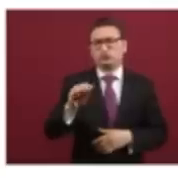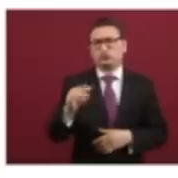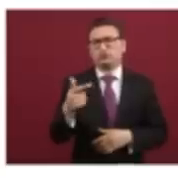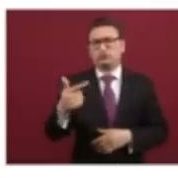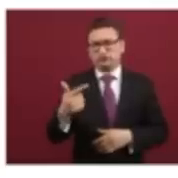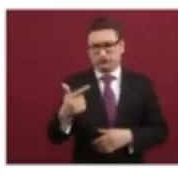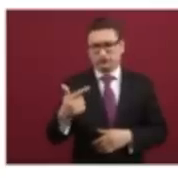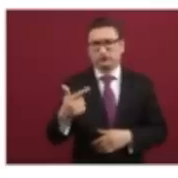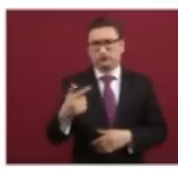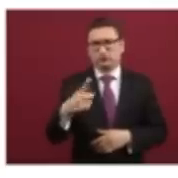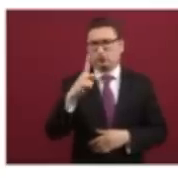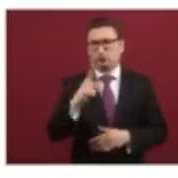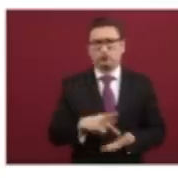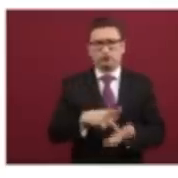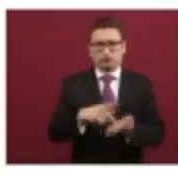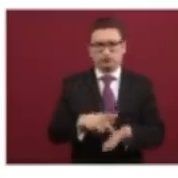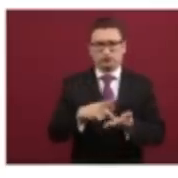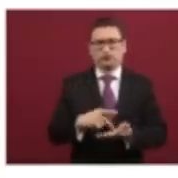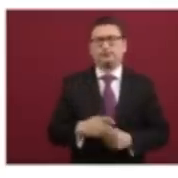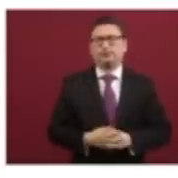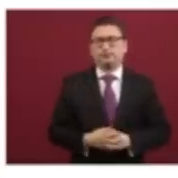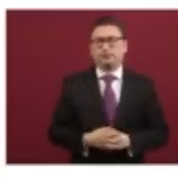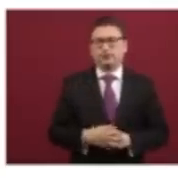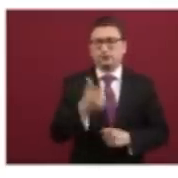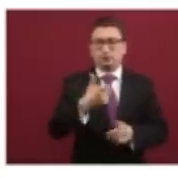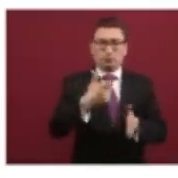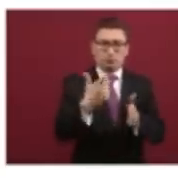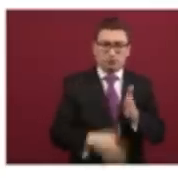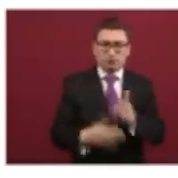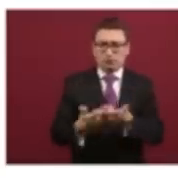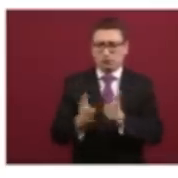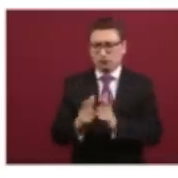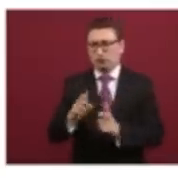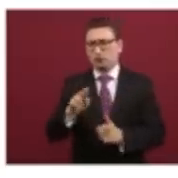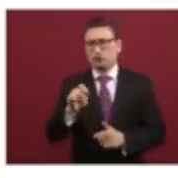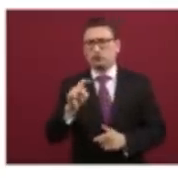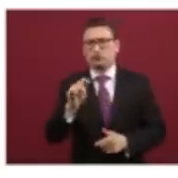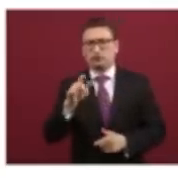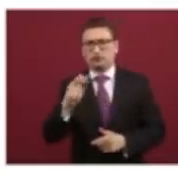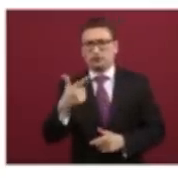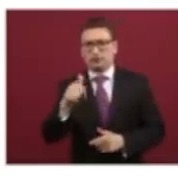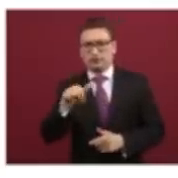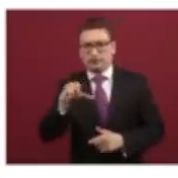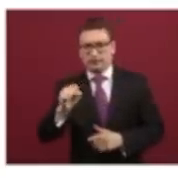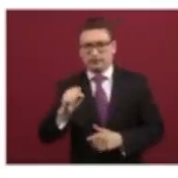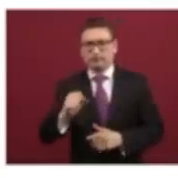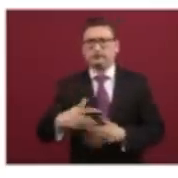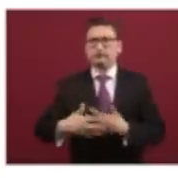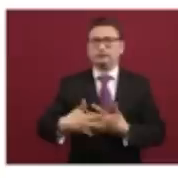19 pesos 97 centavos por kilo, y el más económico, Grupo Ultragas, con